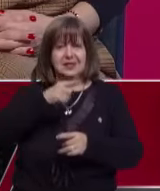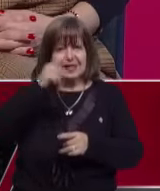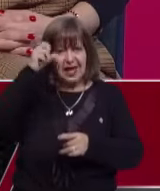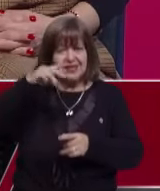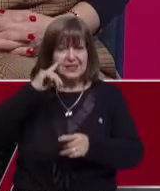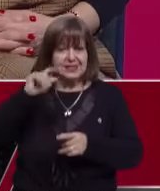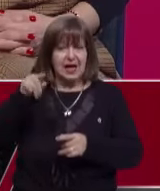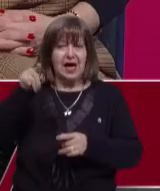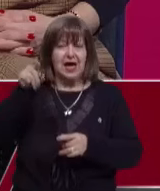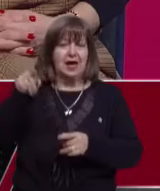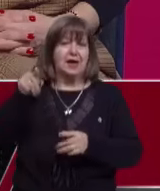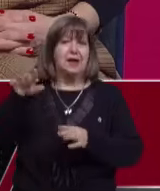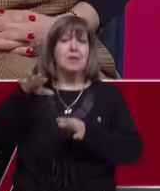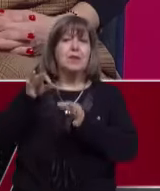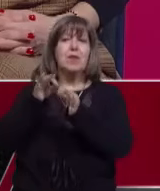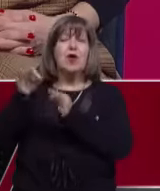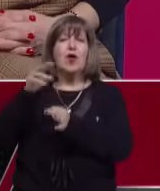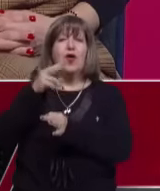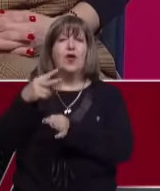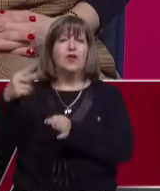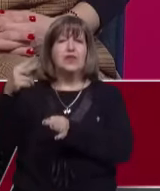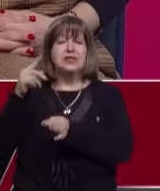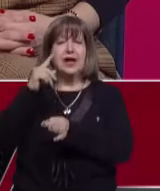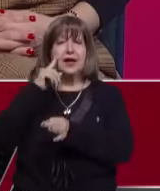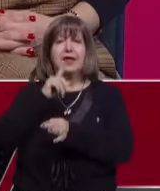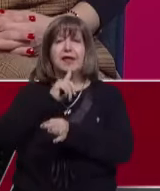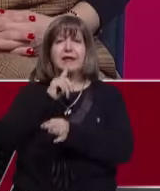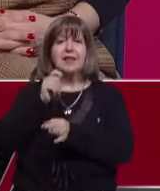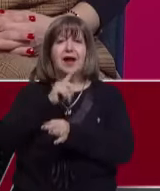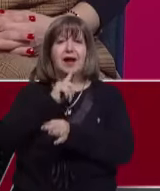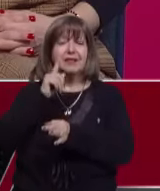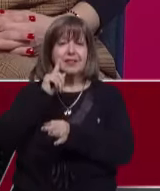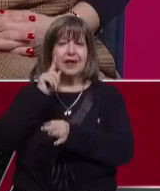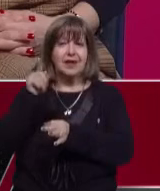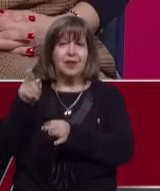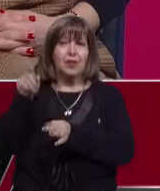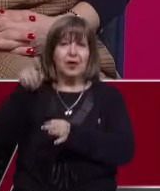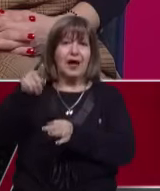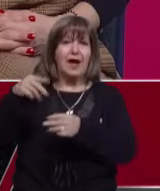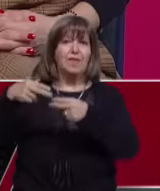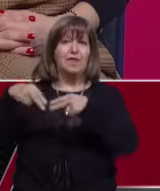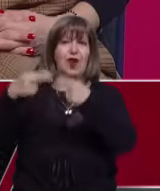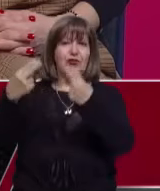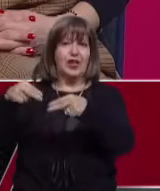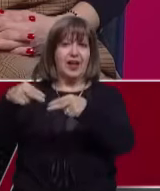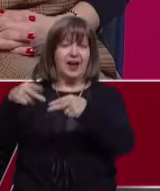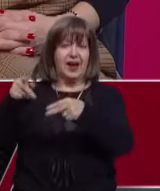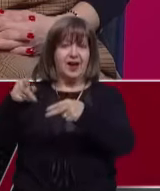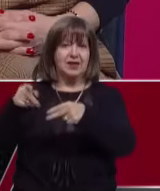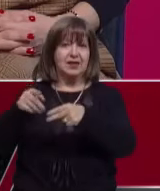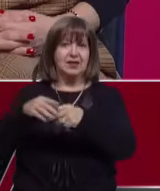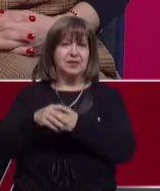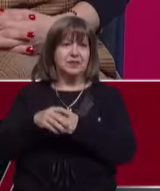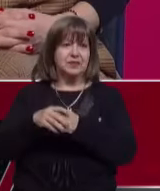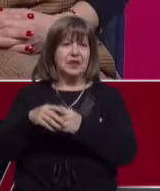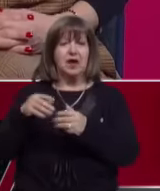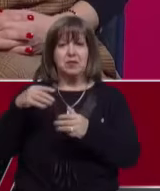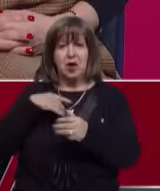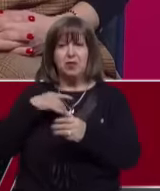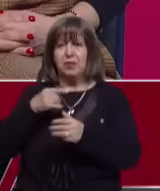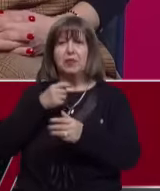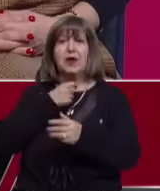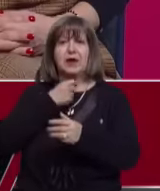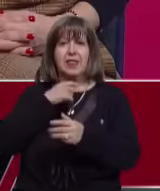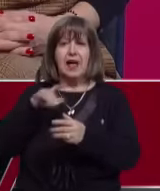el primer lugar que allanan por qué allanan en ese lugar Porque hay gente que se dedica a cruzar cualquier cosa por la frontera vos le querés dar un avión y ellos te lo